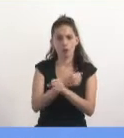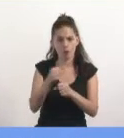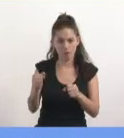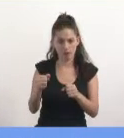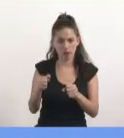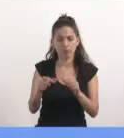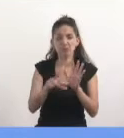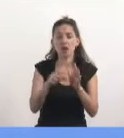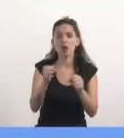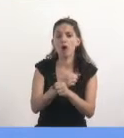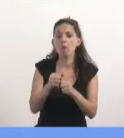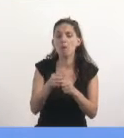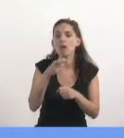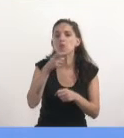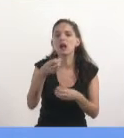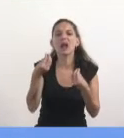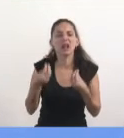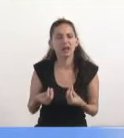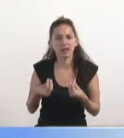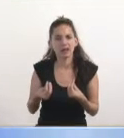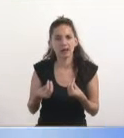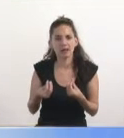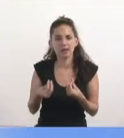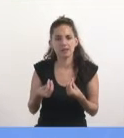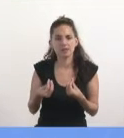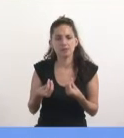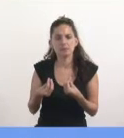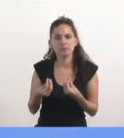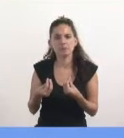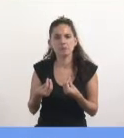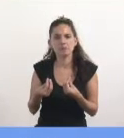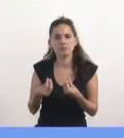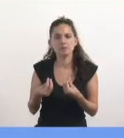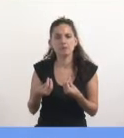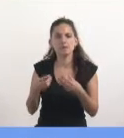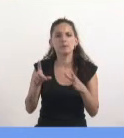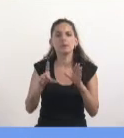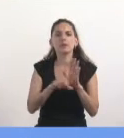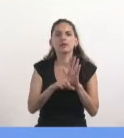convenio se la suele definir incluso en la jerarquía legal y